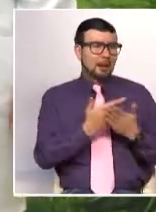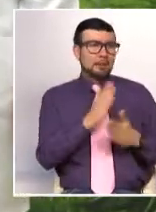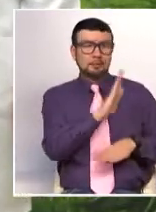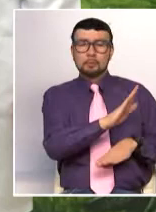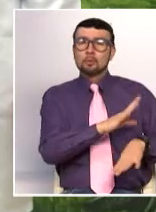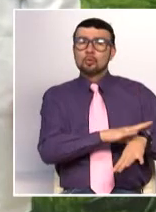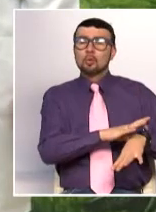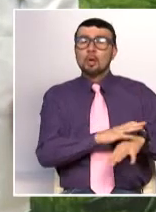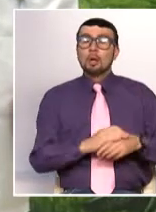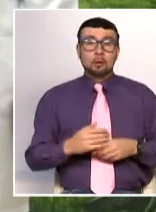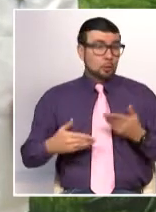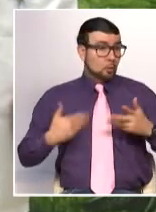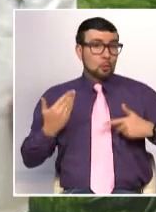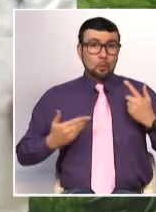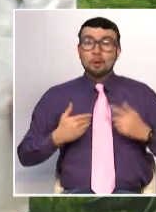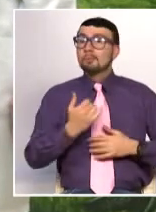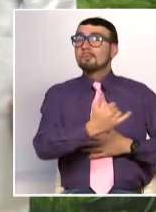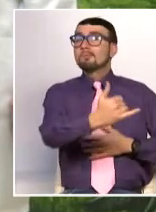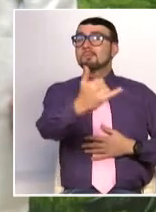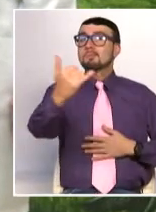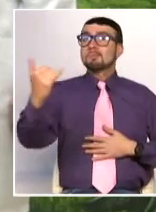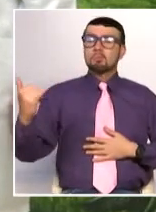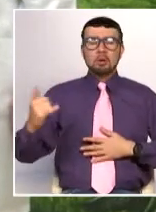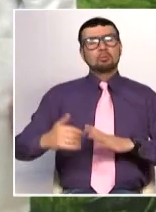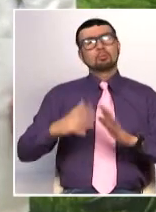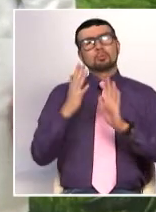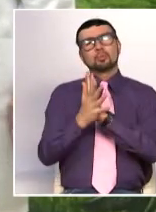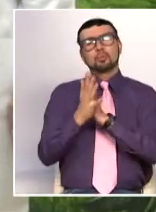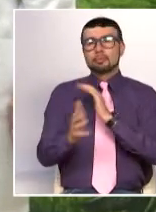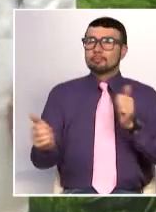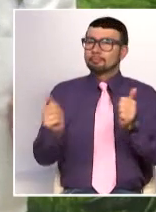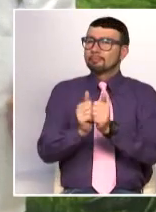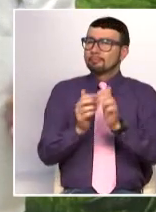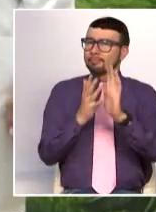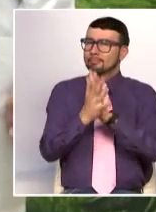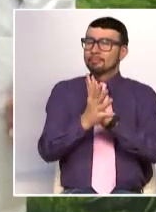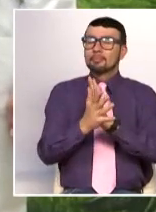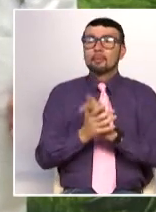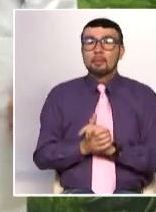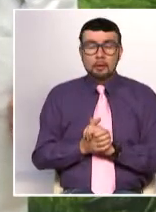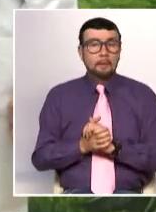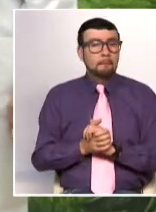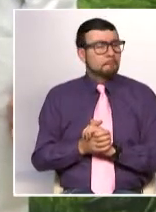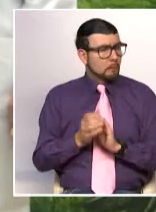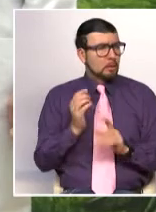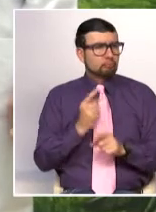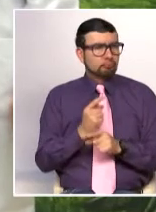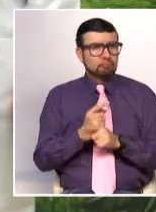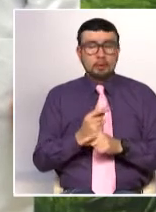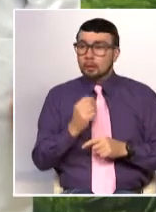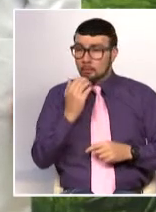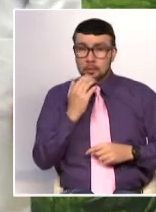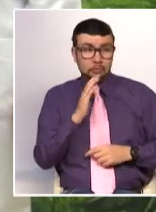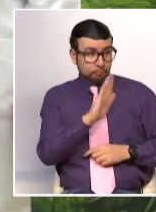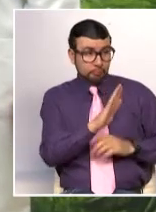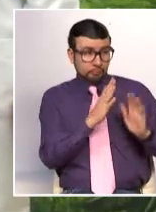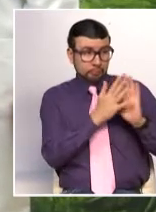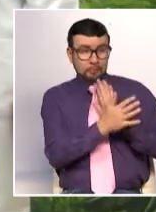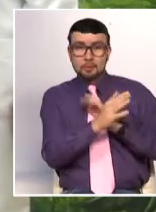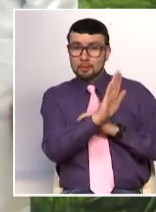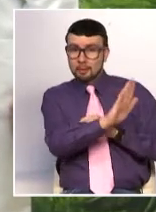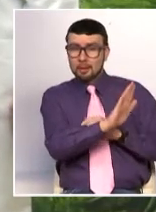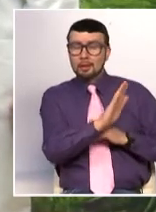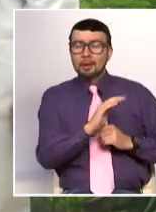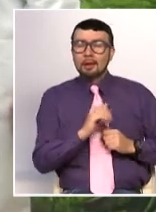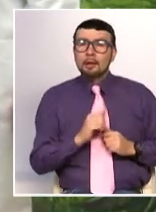es un placer para todos los televidentes acompañarlos en esta oportunidad básicamente como menciona el doctor jorge enrique